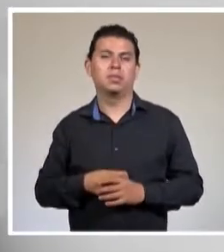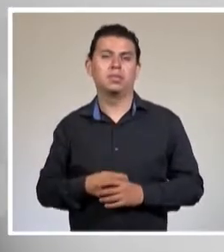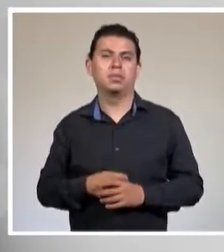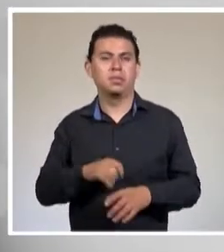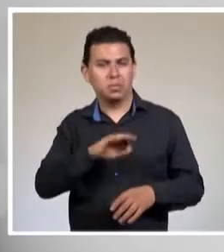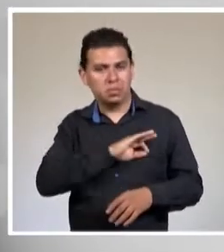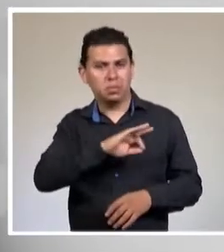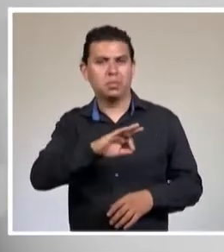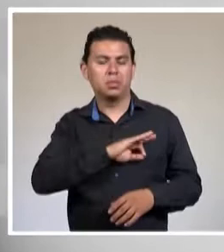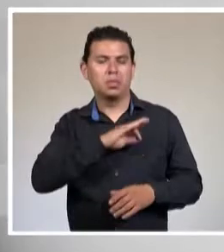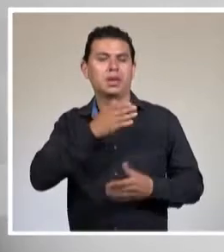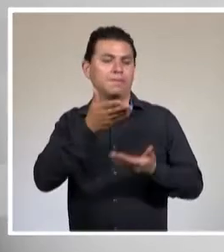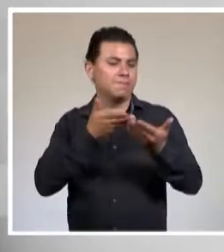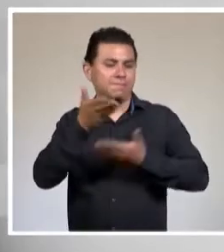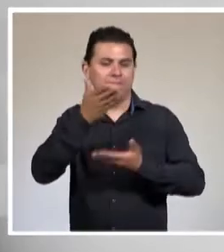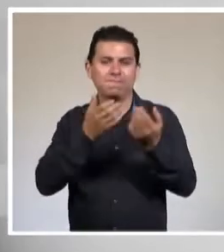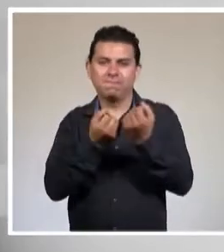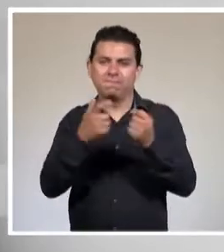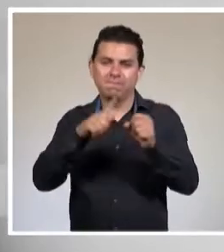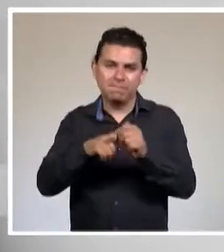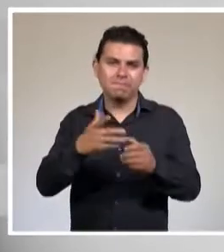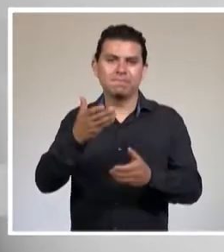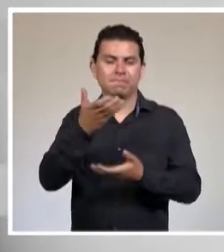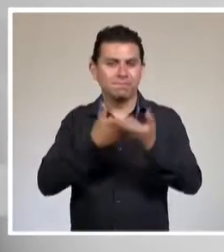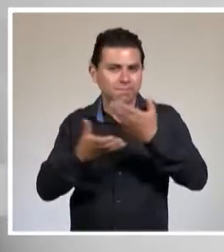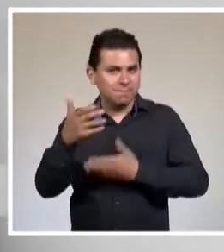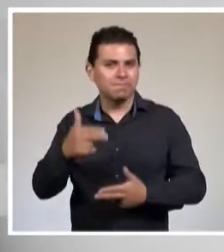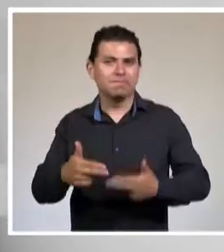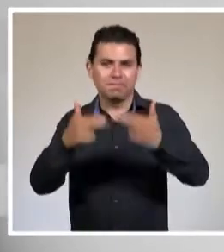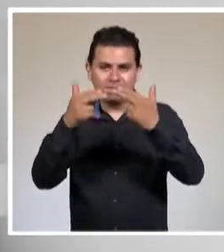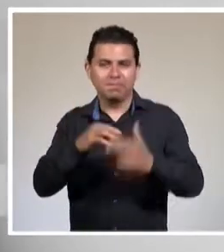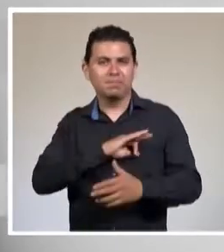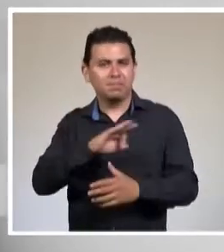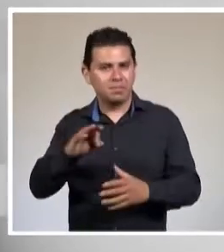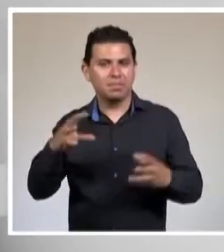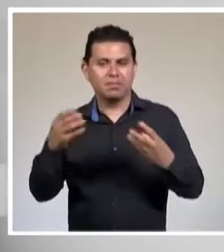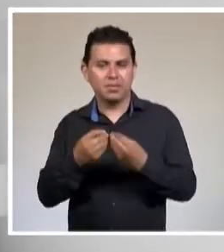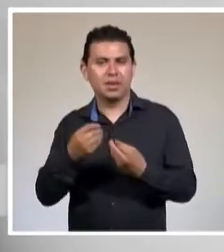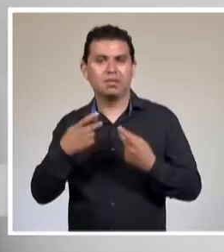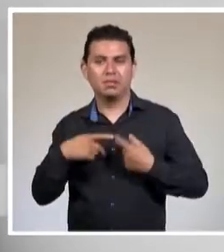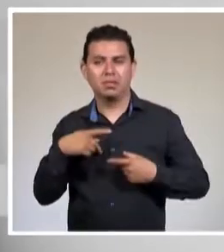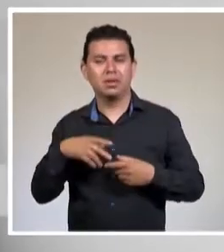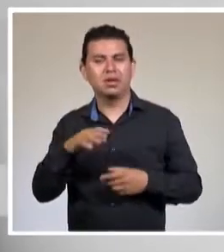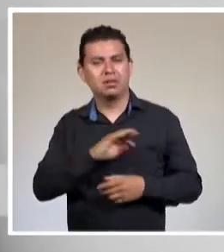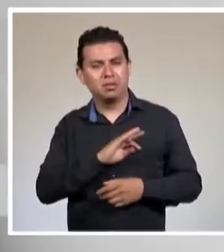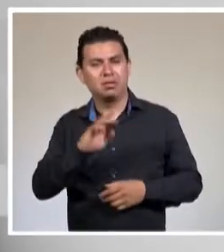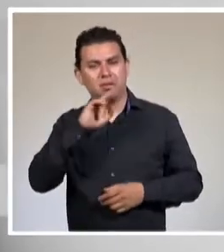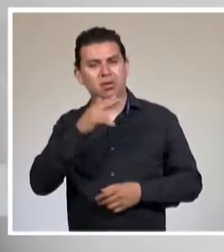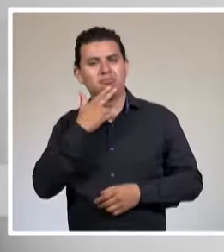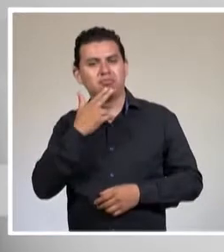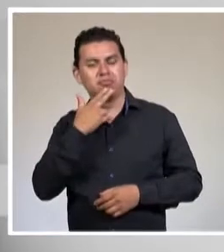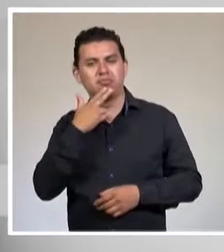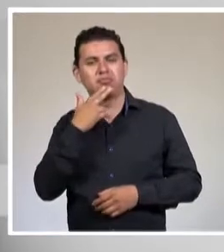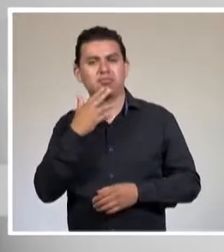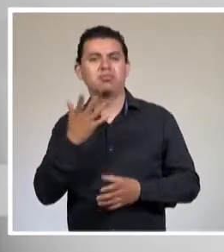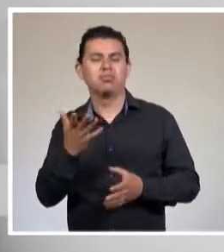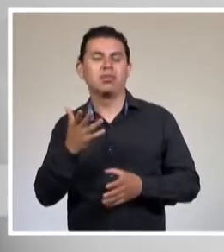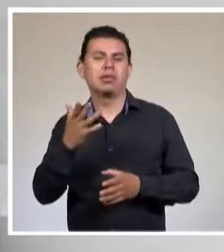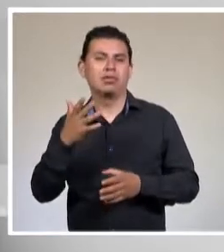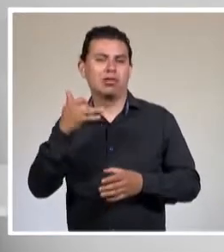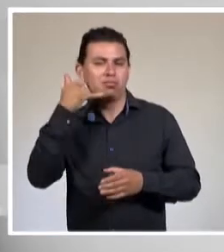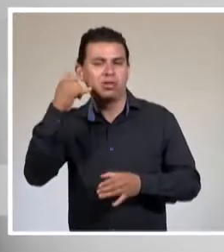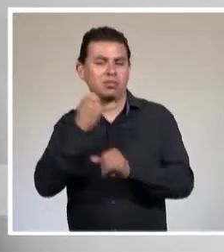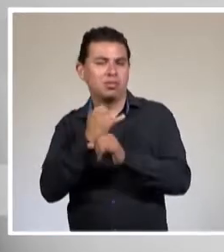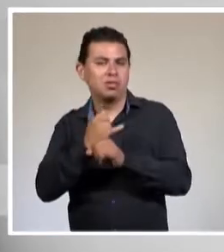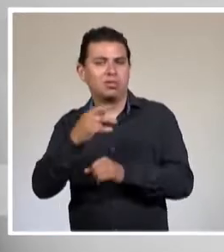posibilidades de interacción social como comercial y sumarse a las personas usuarias de servicios móviles en mexico